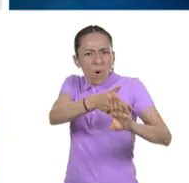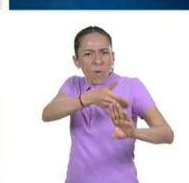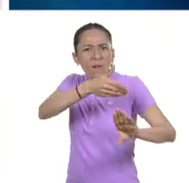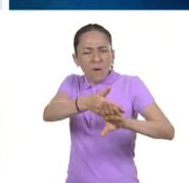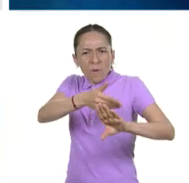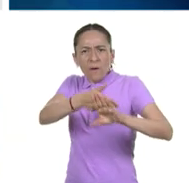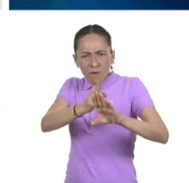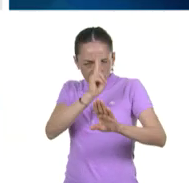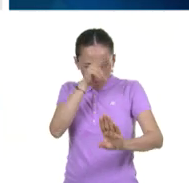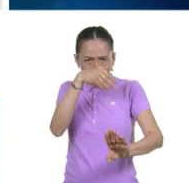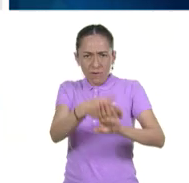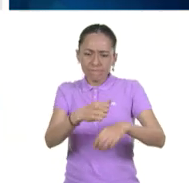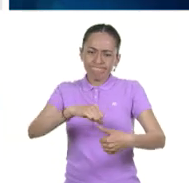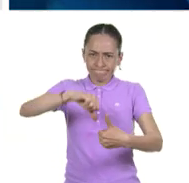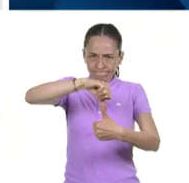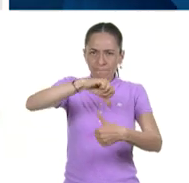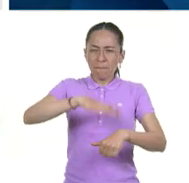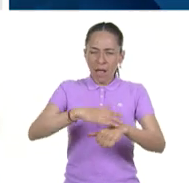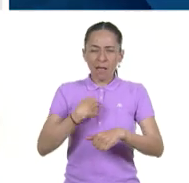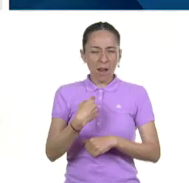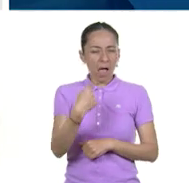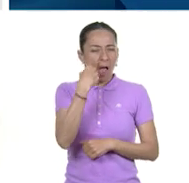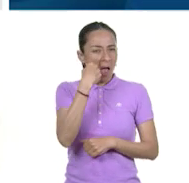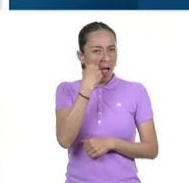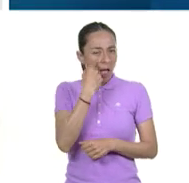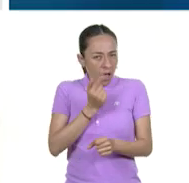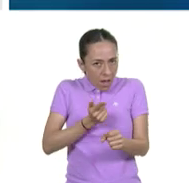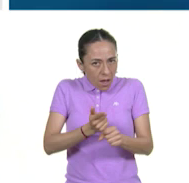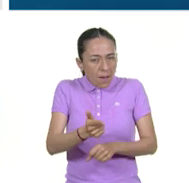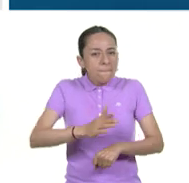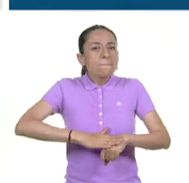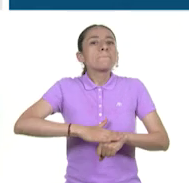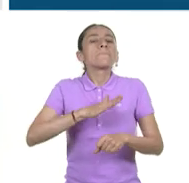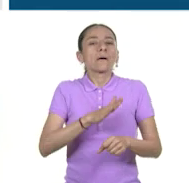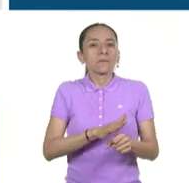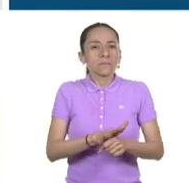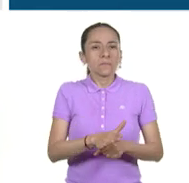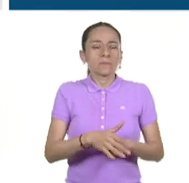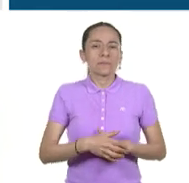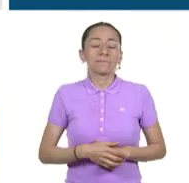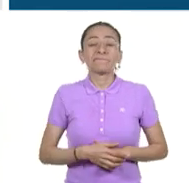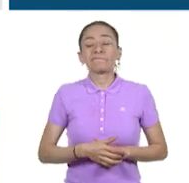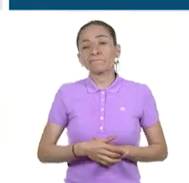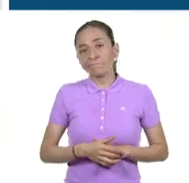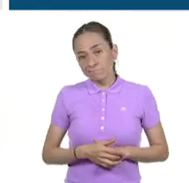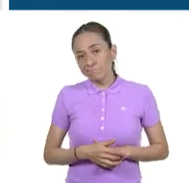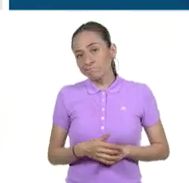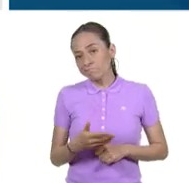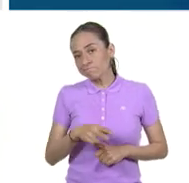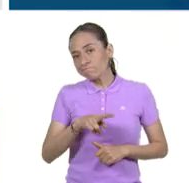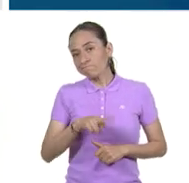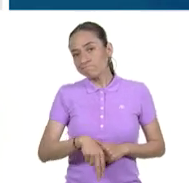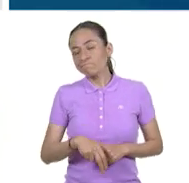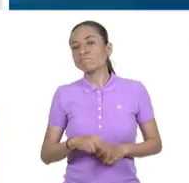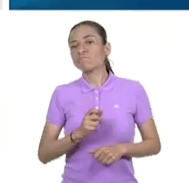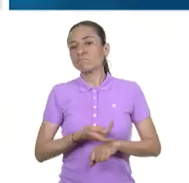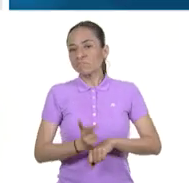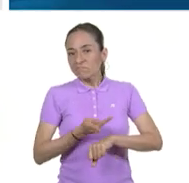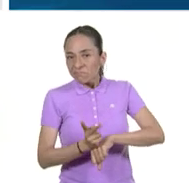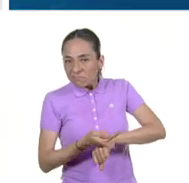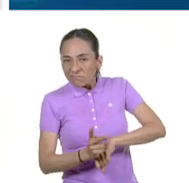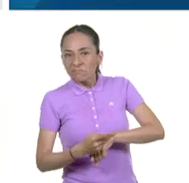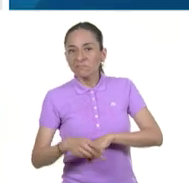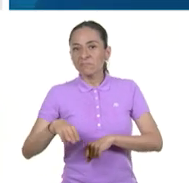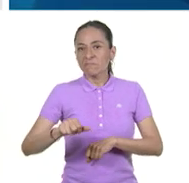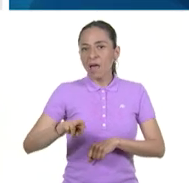en Centroamérica, pero el más visible de ellos es la presencia por todas partes de las pandillas, de las